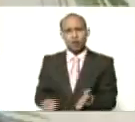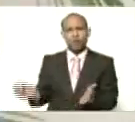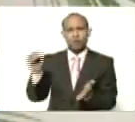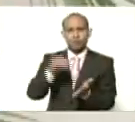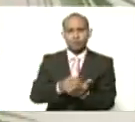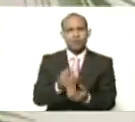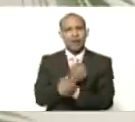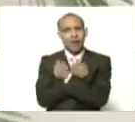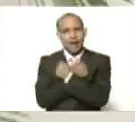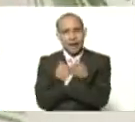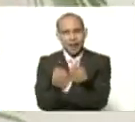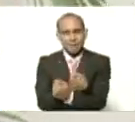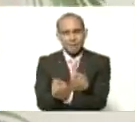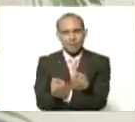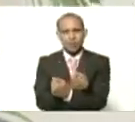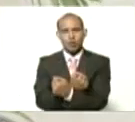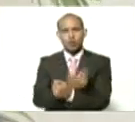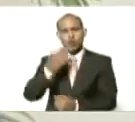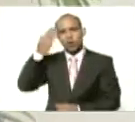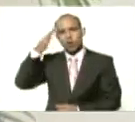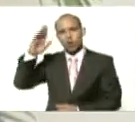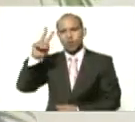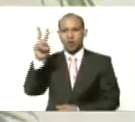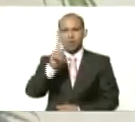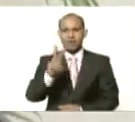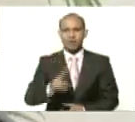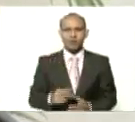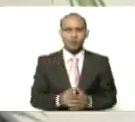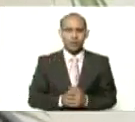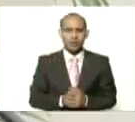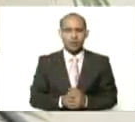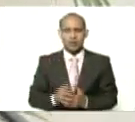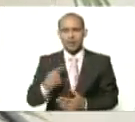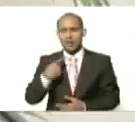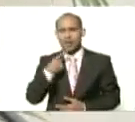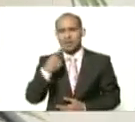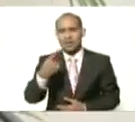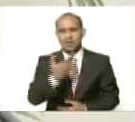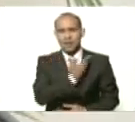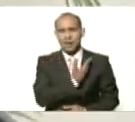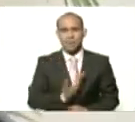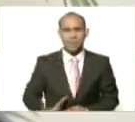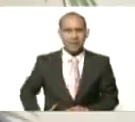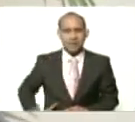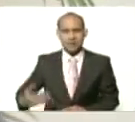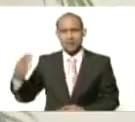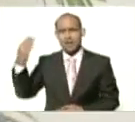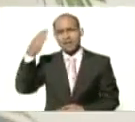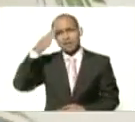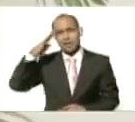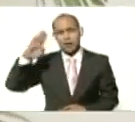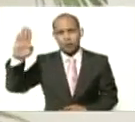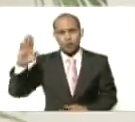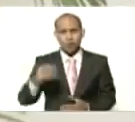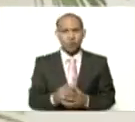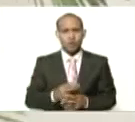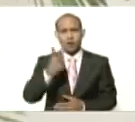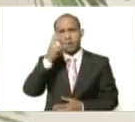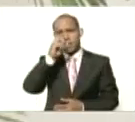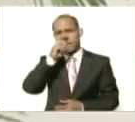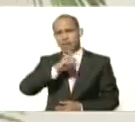es el amor entre Cuba y Venezuela. Decía el presidente Díaz-Canel en ocasión del 20